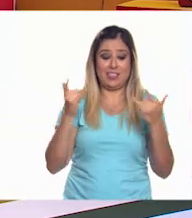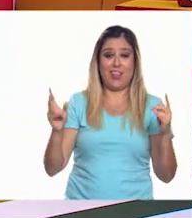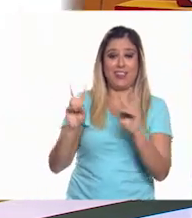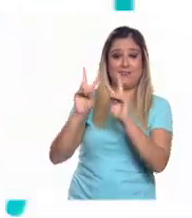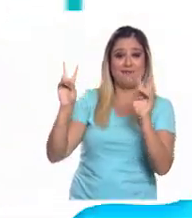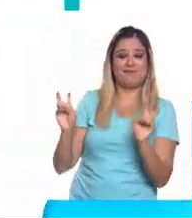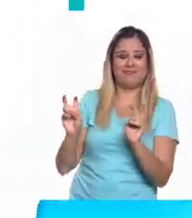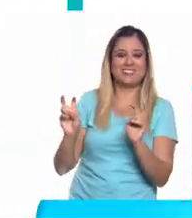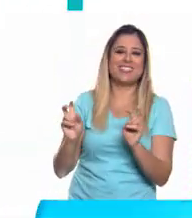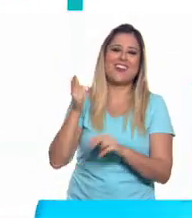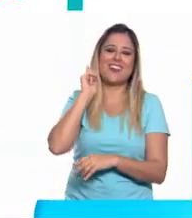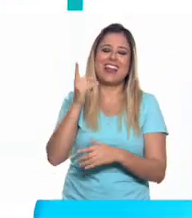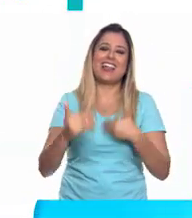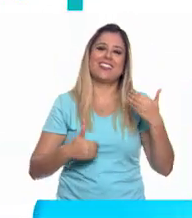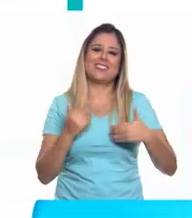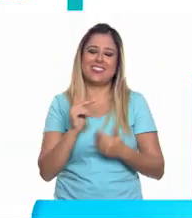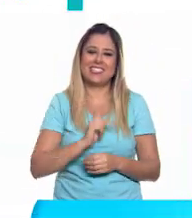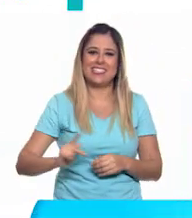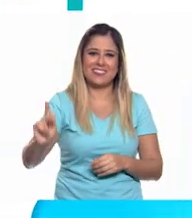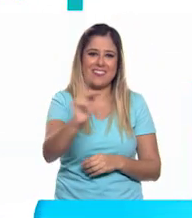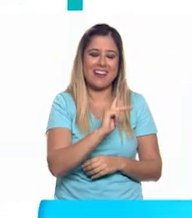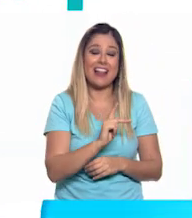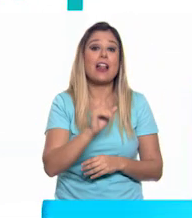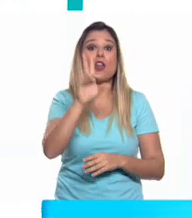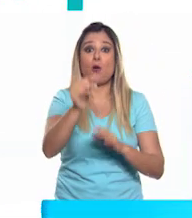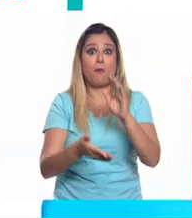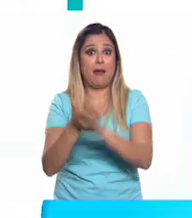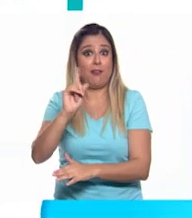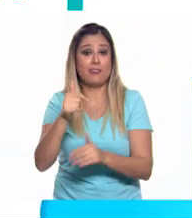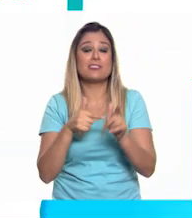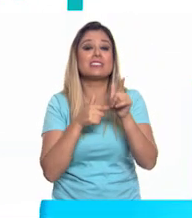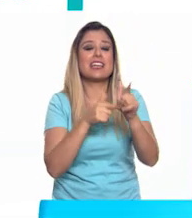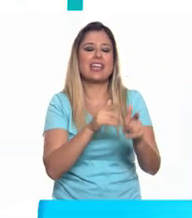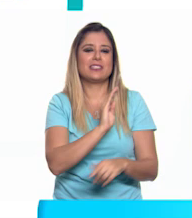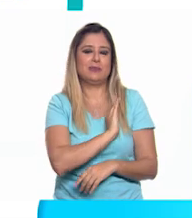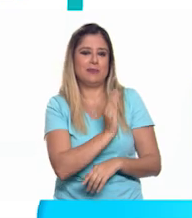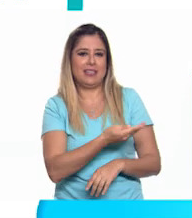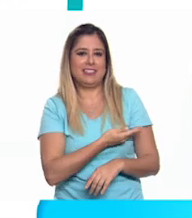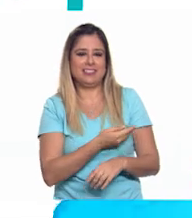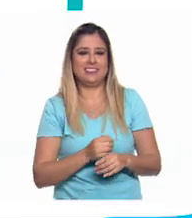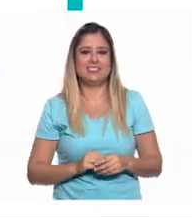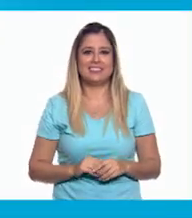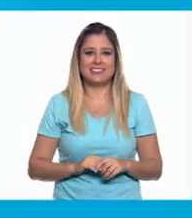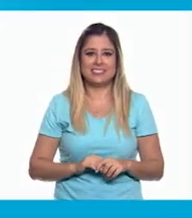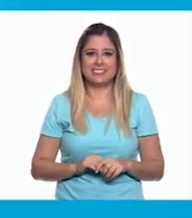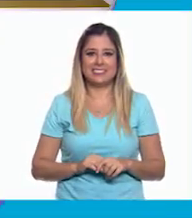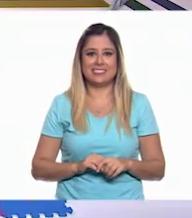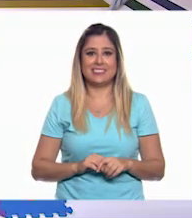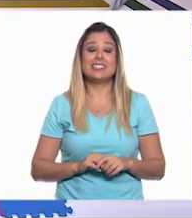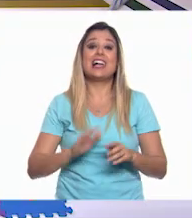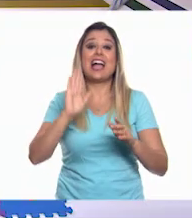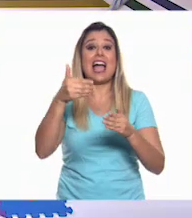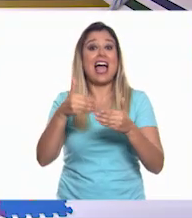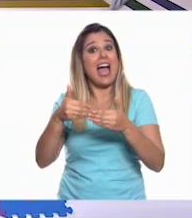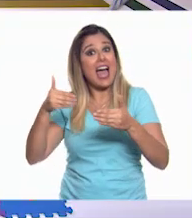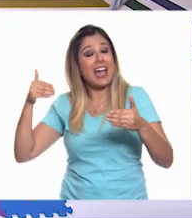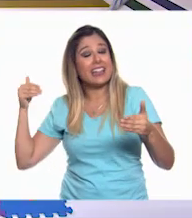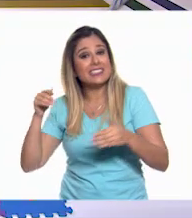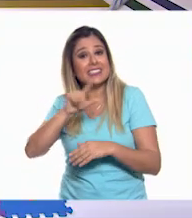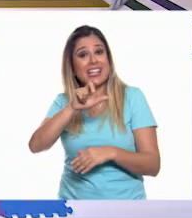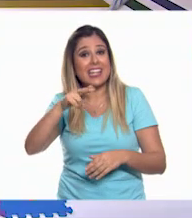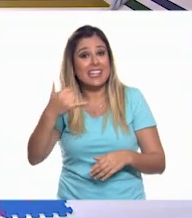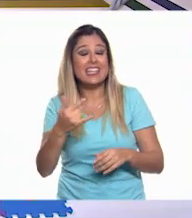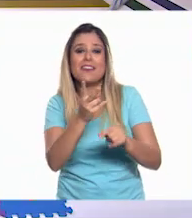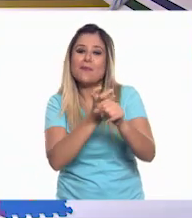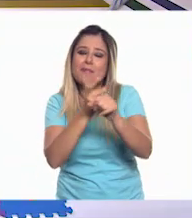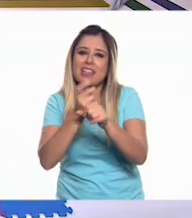que lo hayan disfrutado tanto como nosotros. No te muevas porque continuamos con Lengua Materna. Pero antes, Lenny, te voy a invitar a ti y